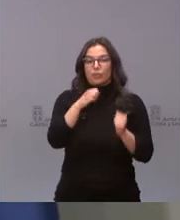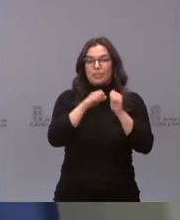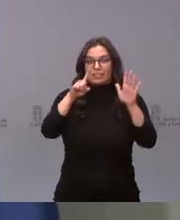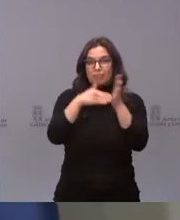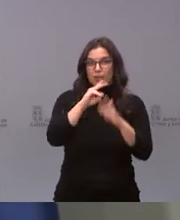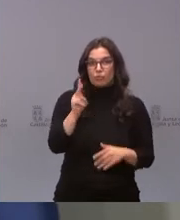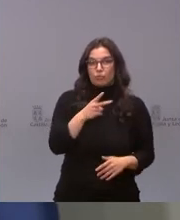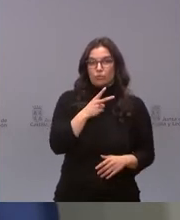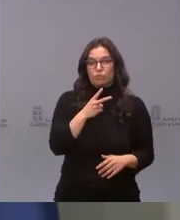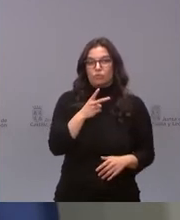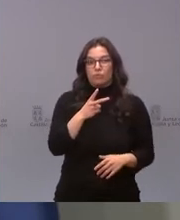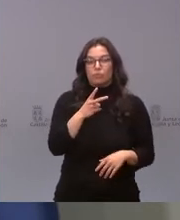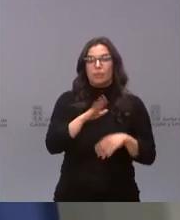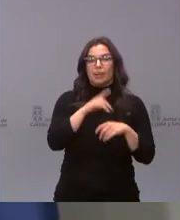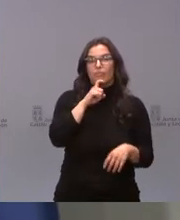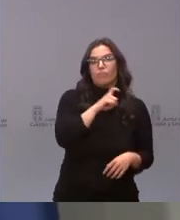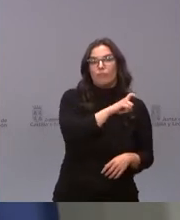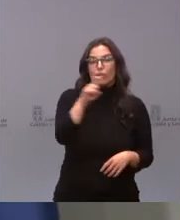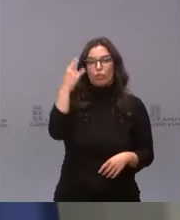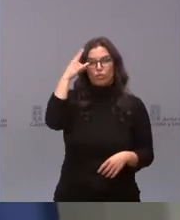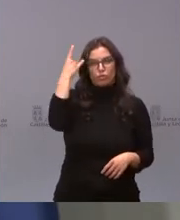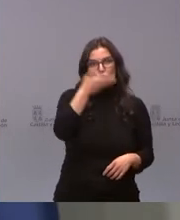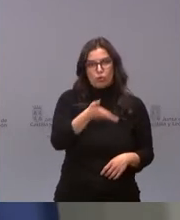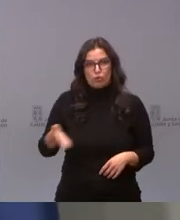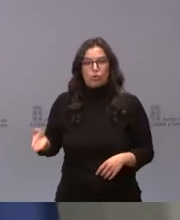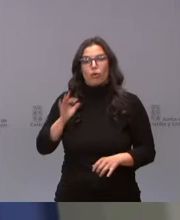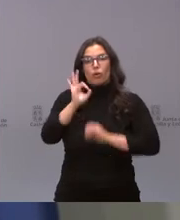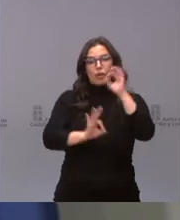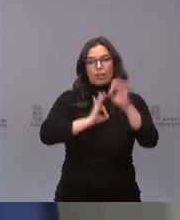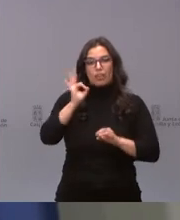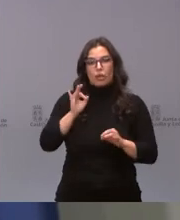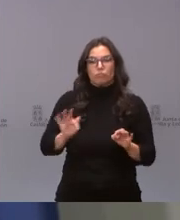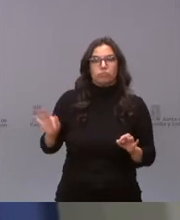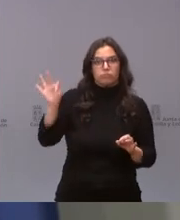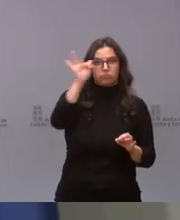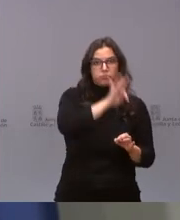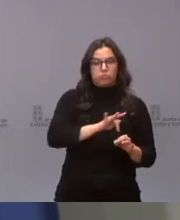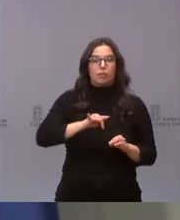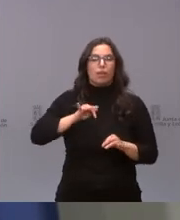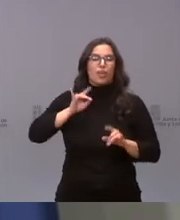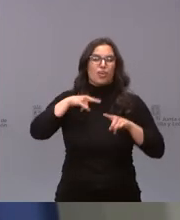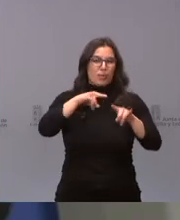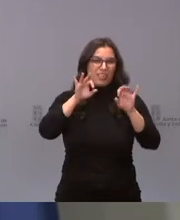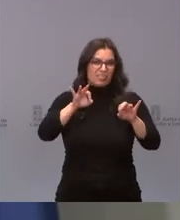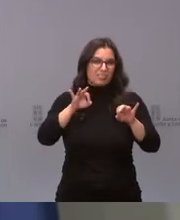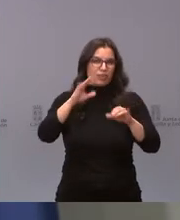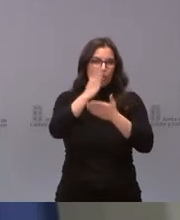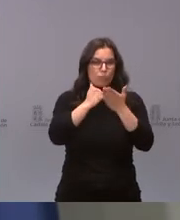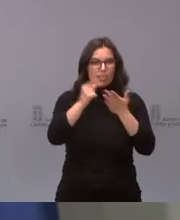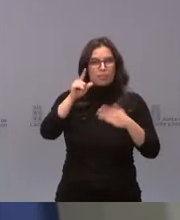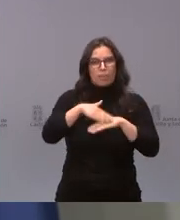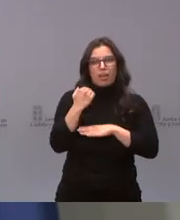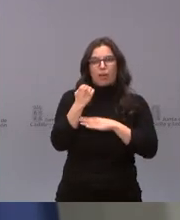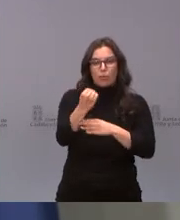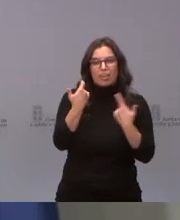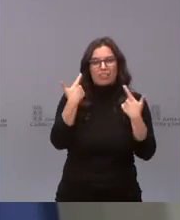326.000 euros a la Fundación de Toro de Lidia para la organización del circuito de novilladas en la comunidad. Apoyamos así también a